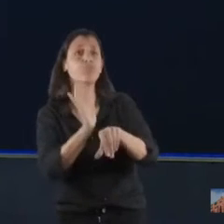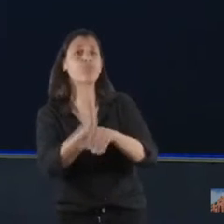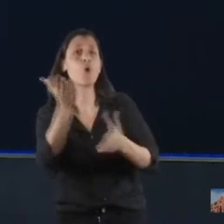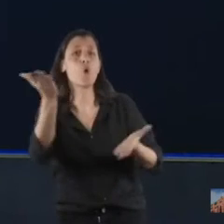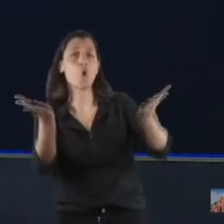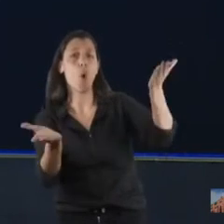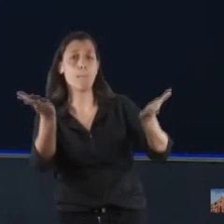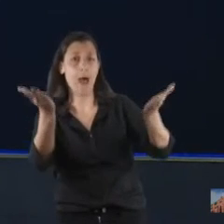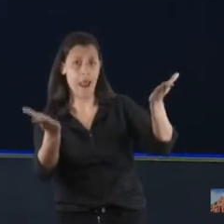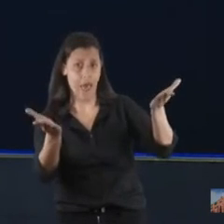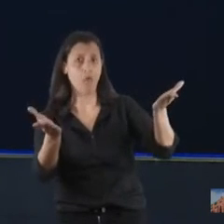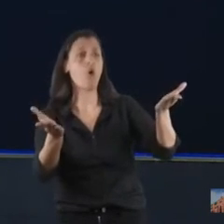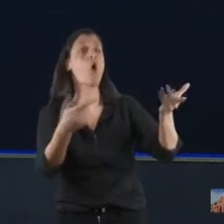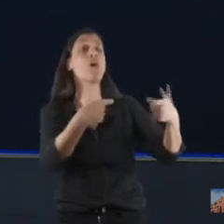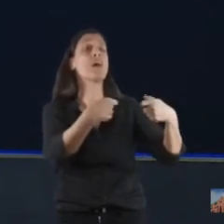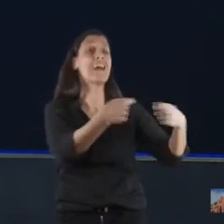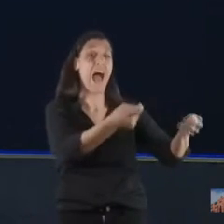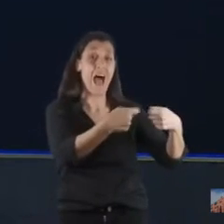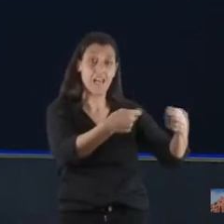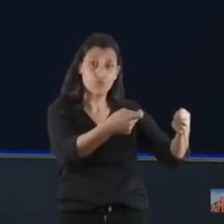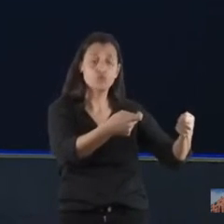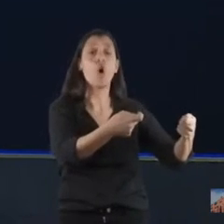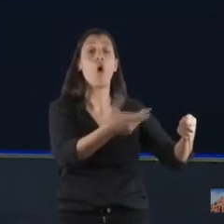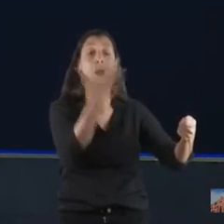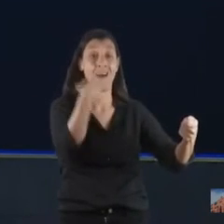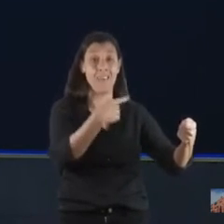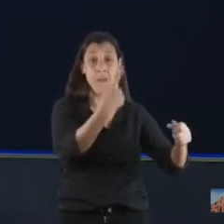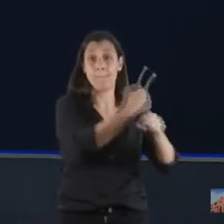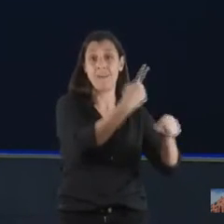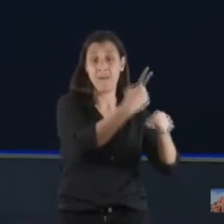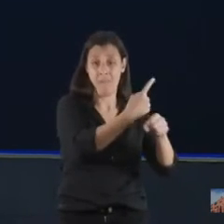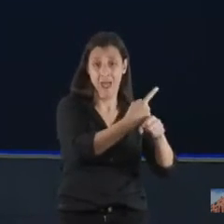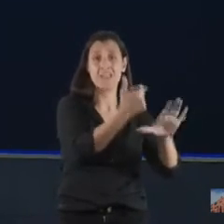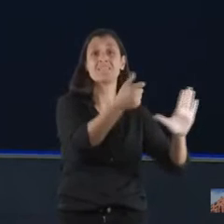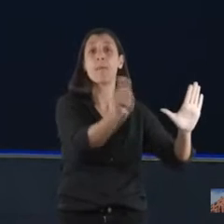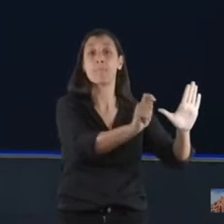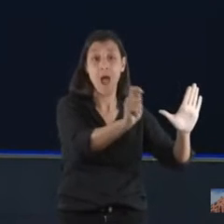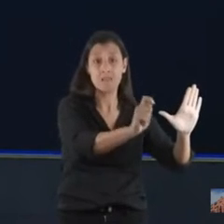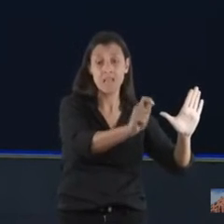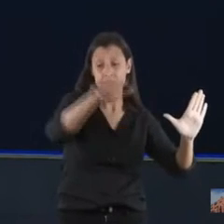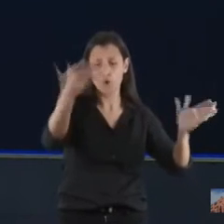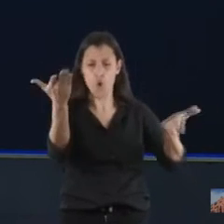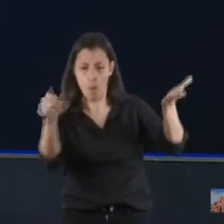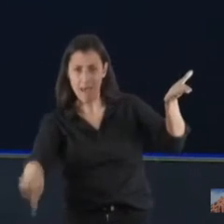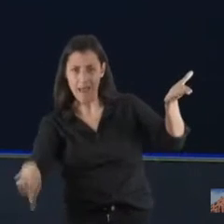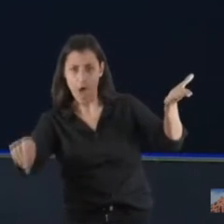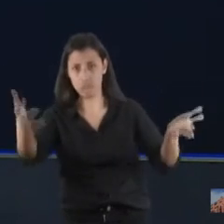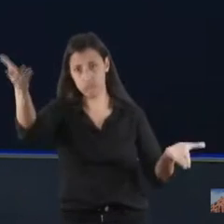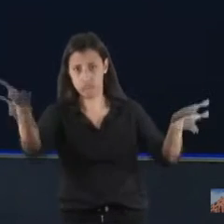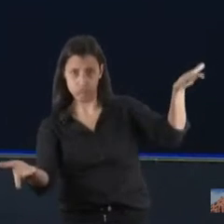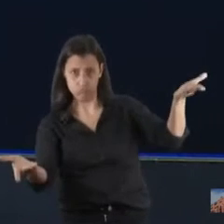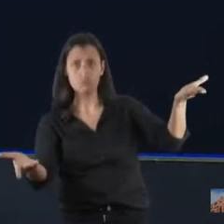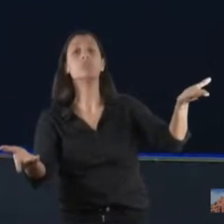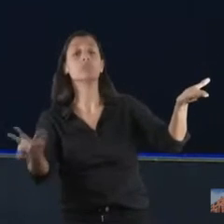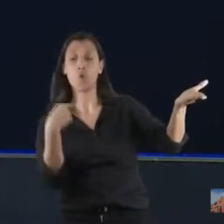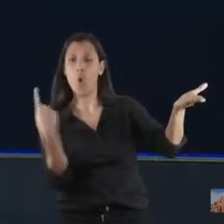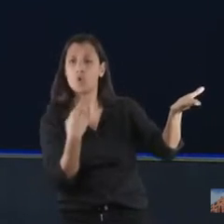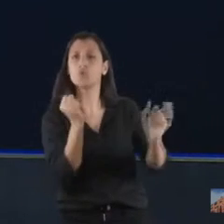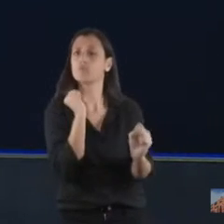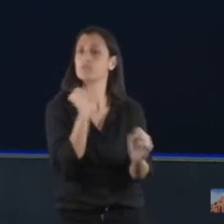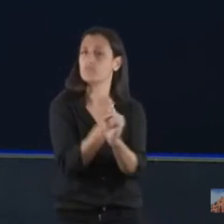desborde del gasto del primer semestre y vamos a hacer en un trabajo conjunto